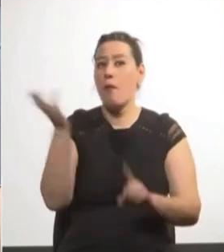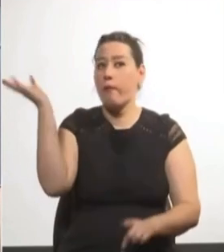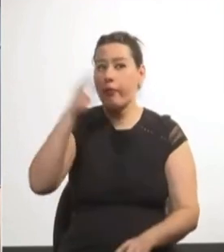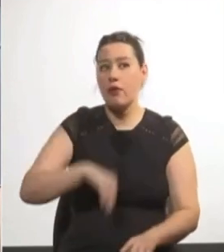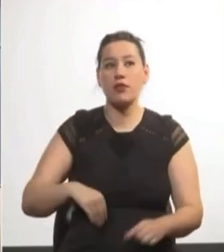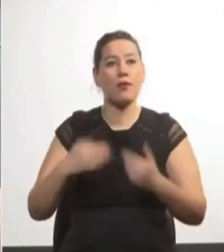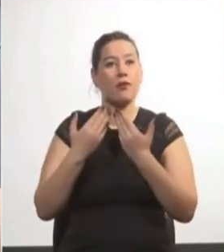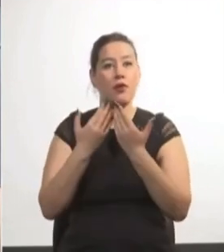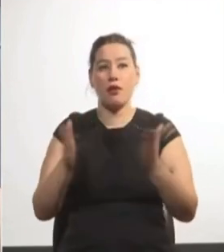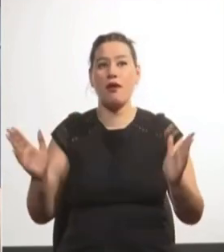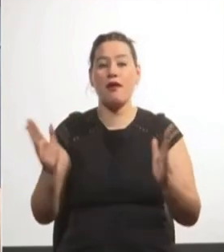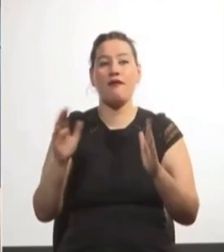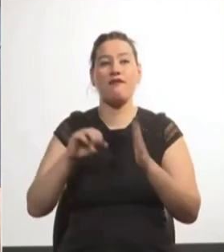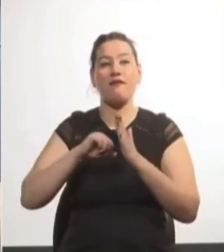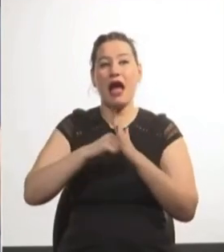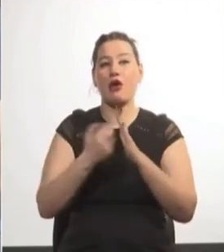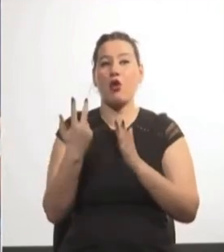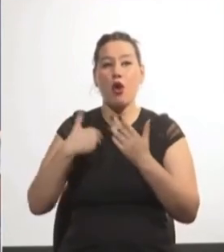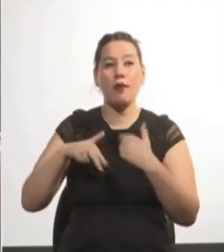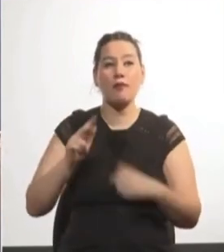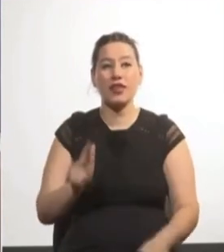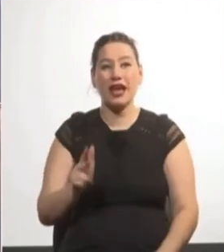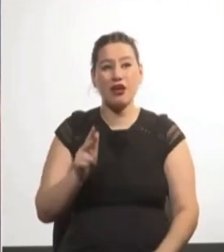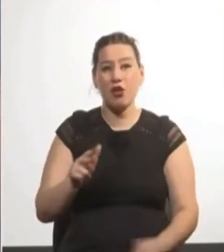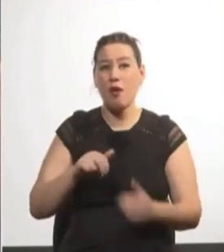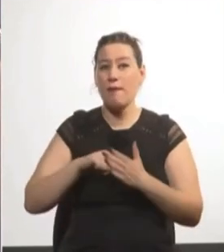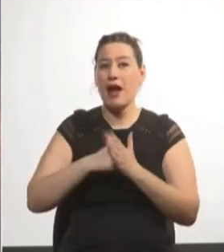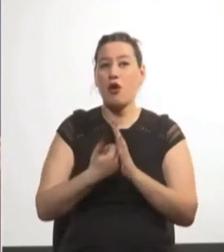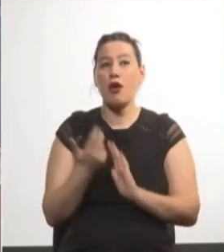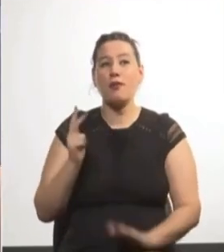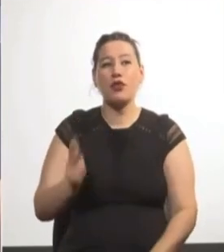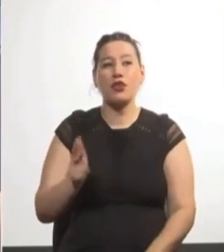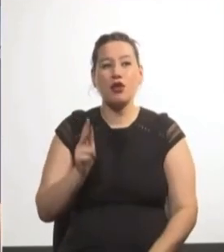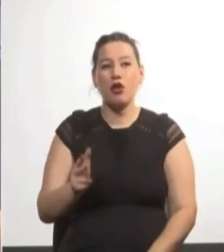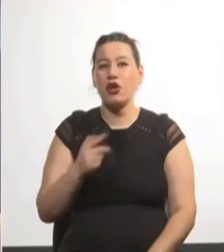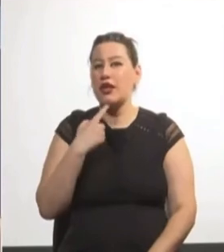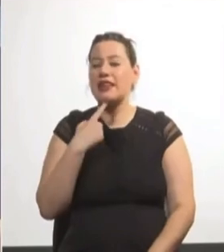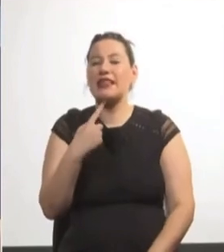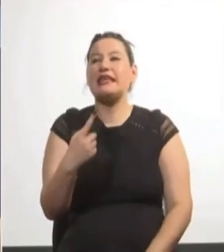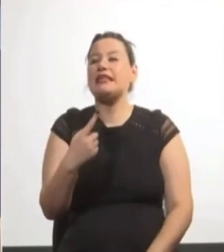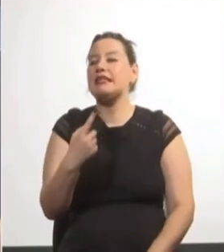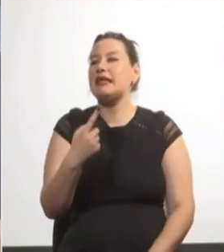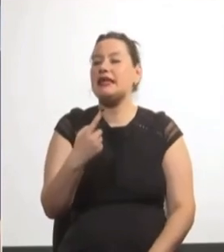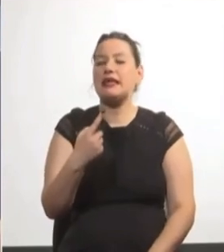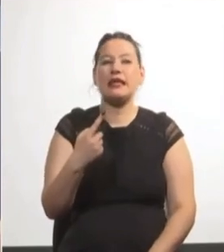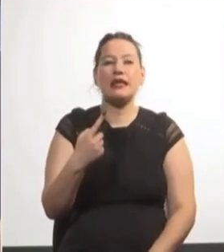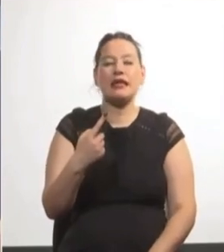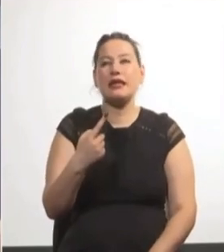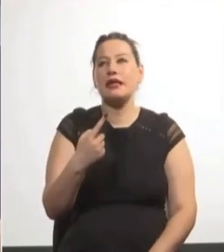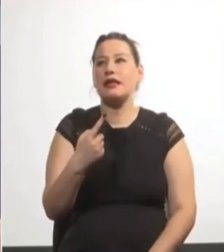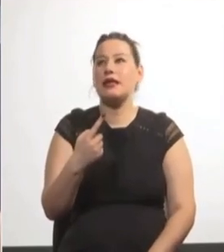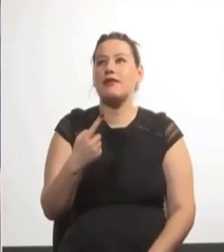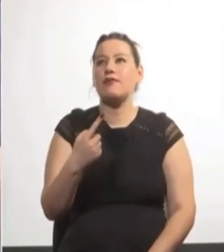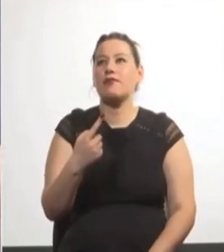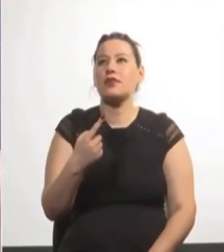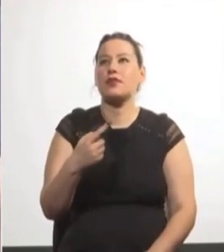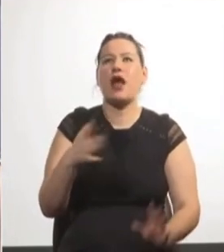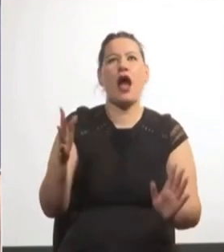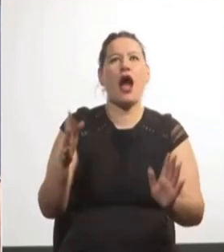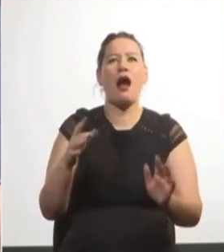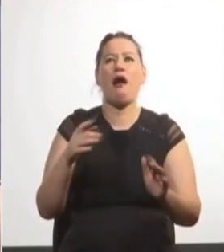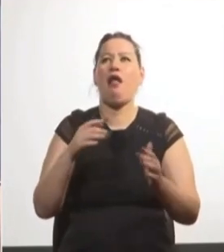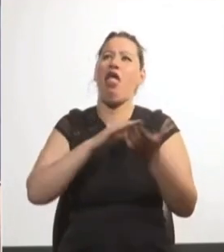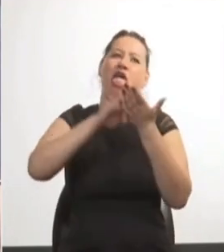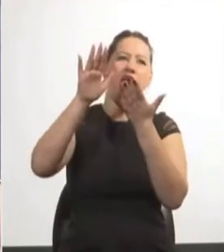la puerta del banco hipotecario. Un banco hipotecario porque acá se habló con una liviandad de cómo se malgasta